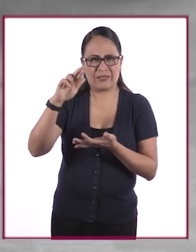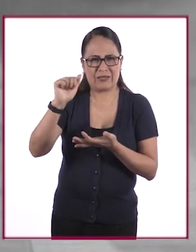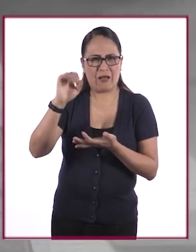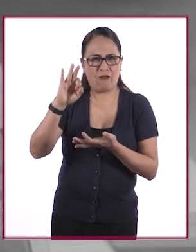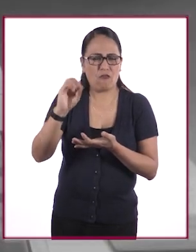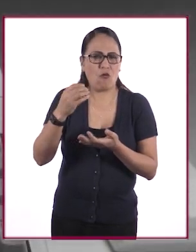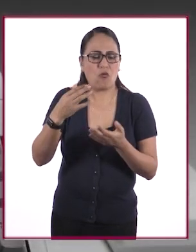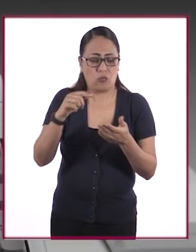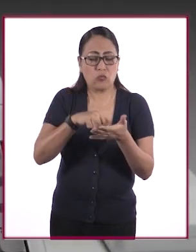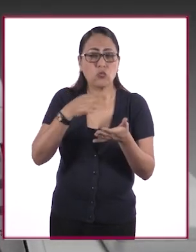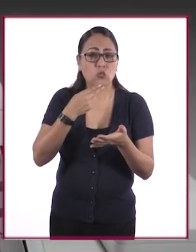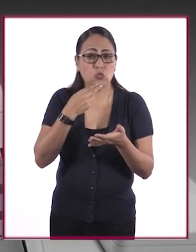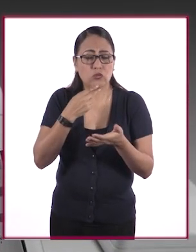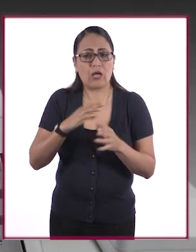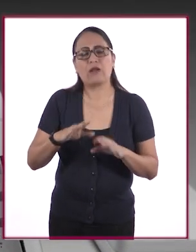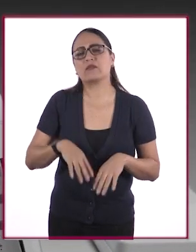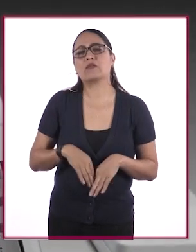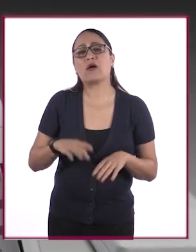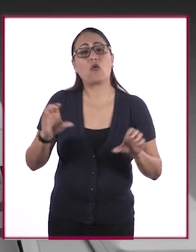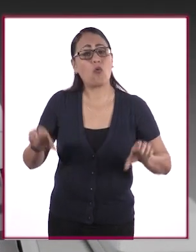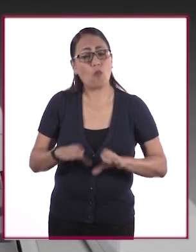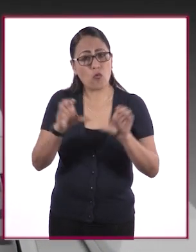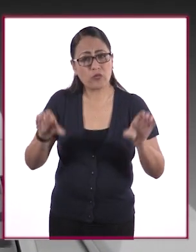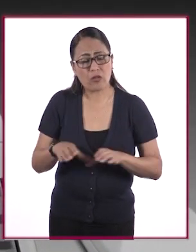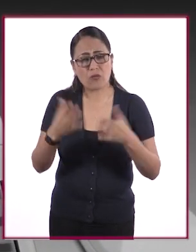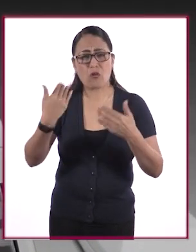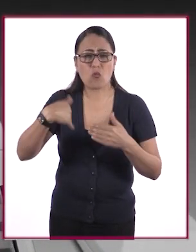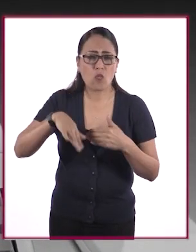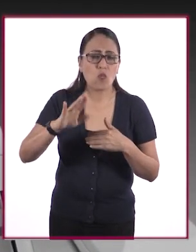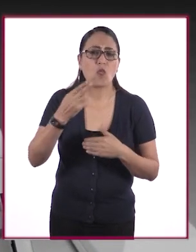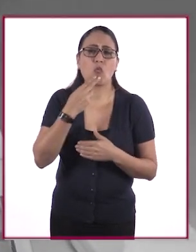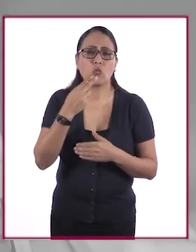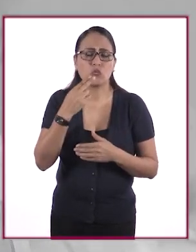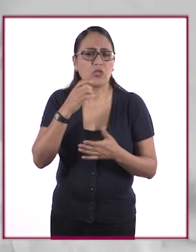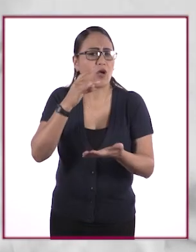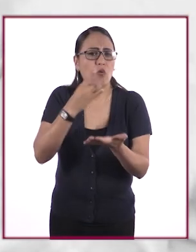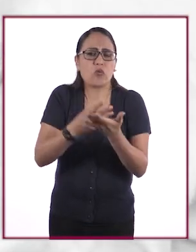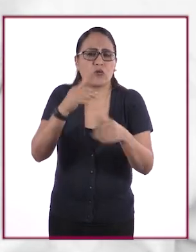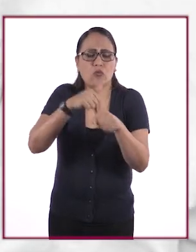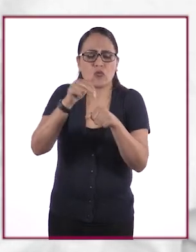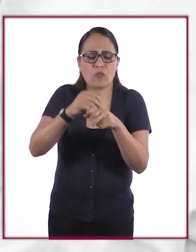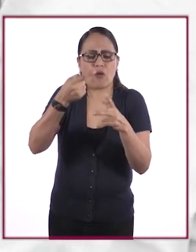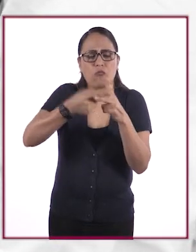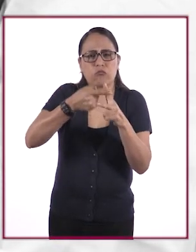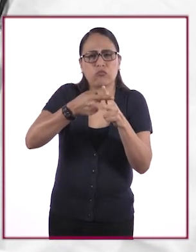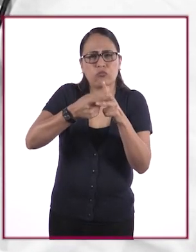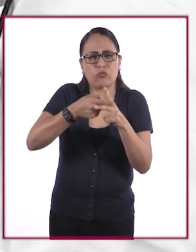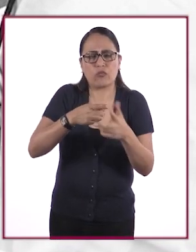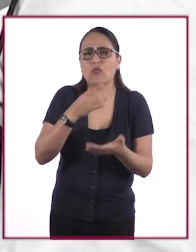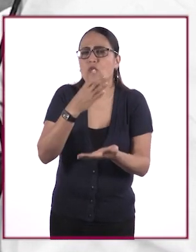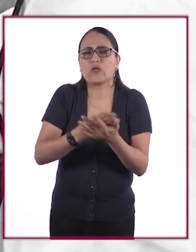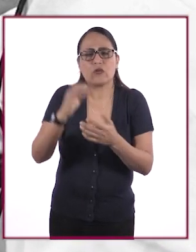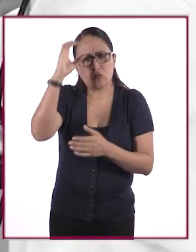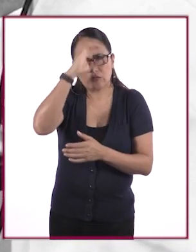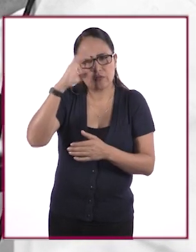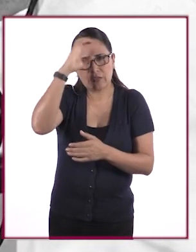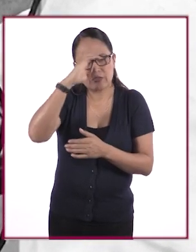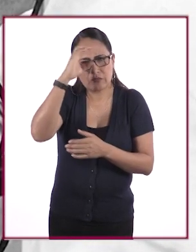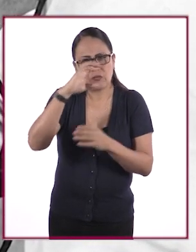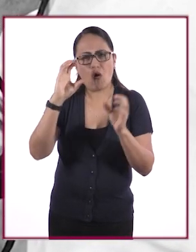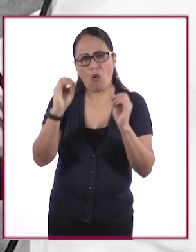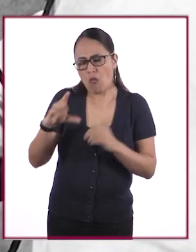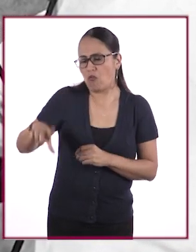computadoras solo se utilizaban para realizar cálculos y almacenar información, por lo que su uso era únicamente científico